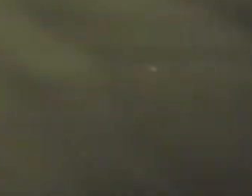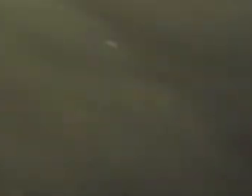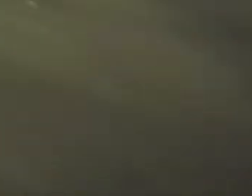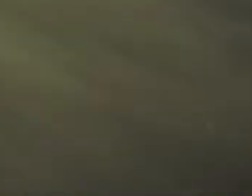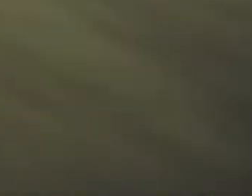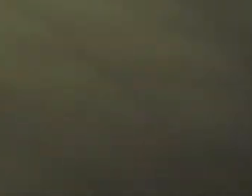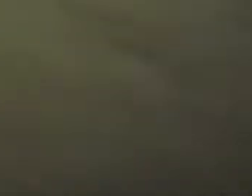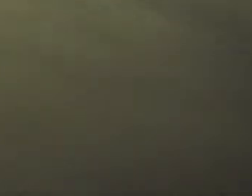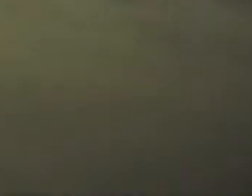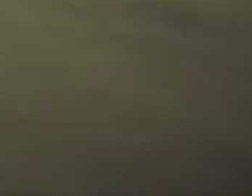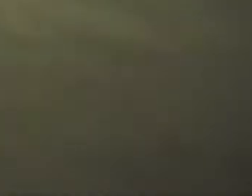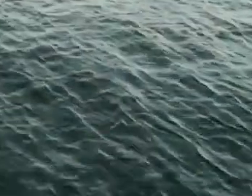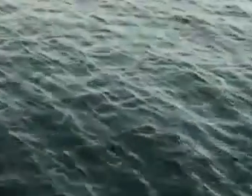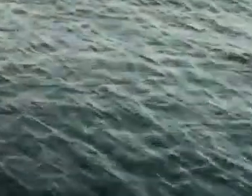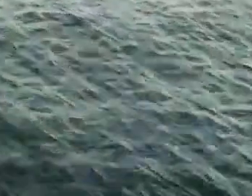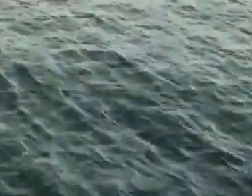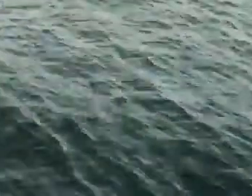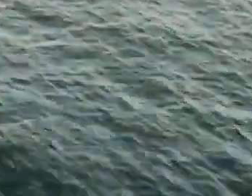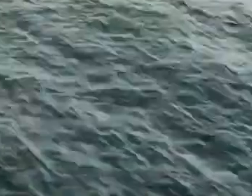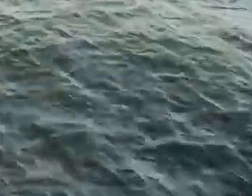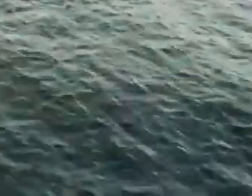Al contrario.